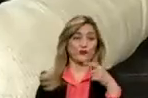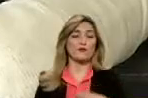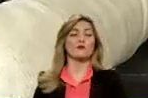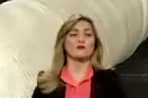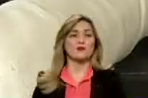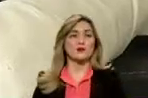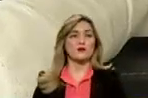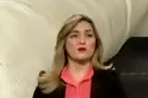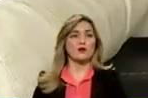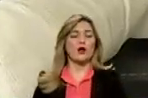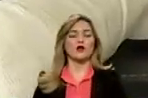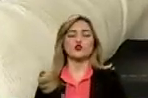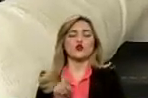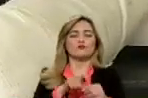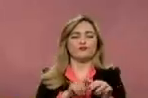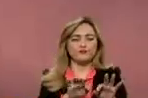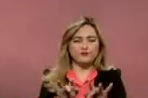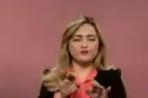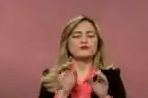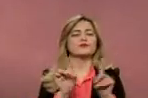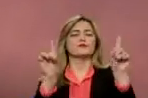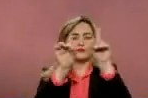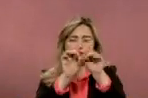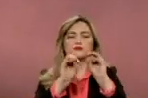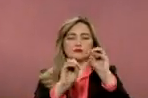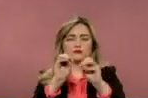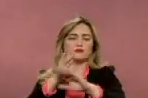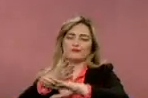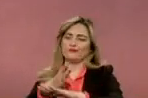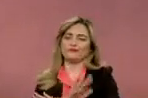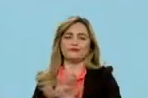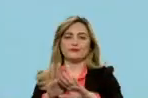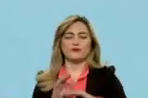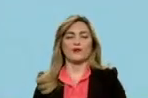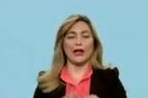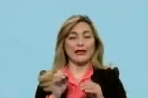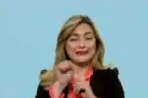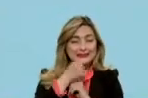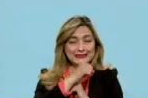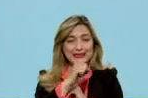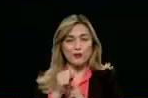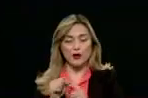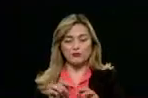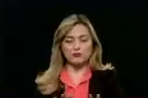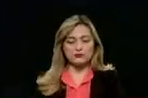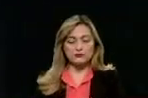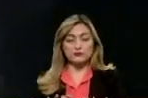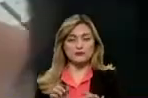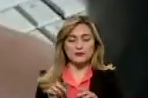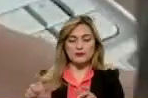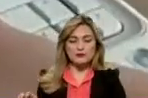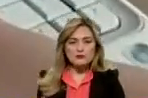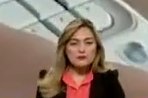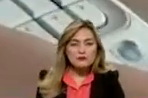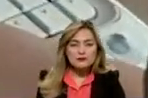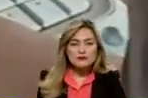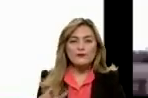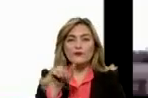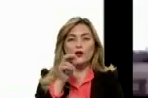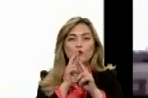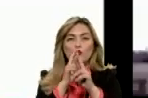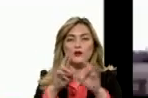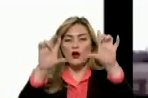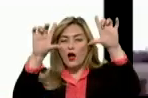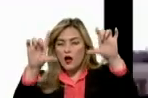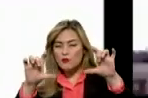momento del registro. Además, el sistema está diseñado para detectar capturas de pantalla o grabaciones, y no se podrán usar otros dispositivos